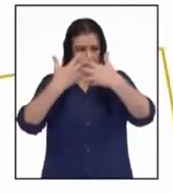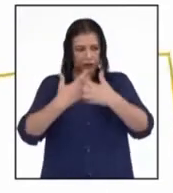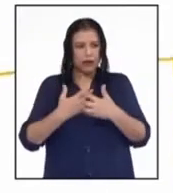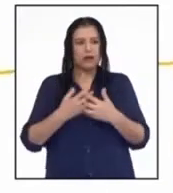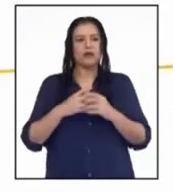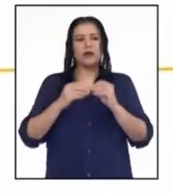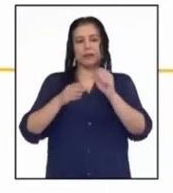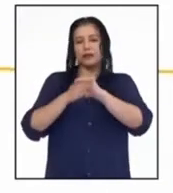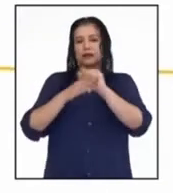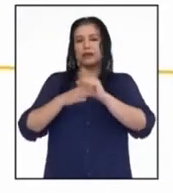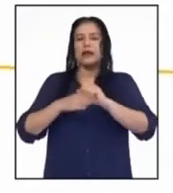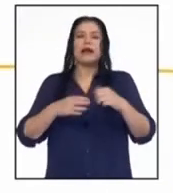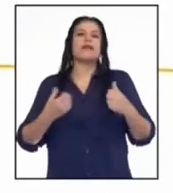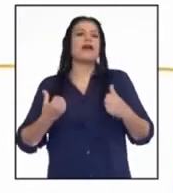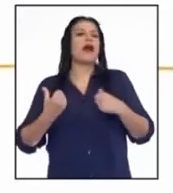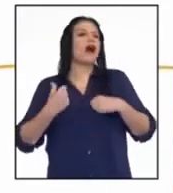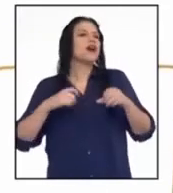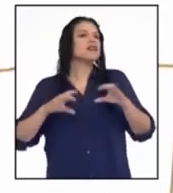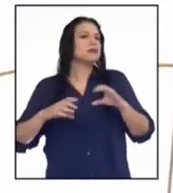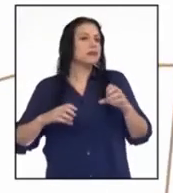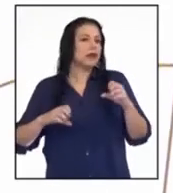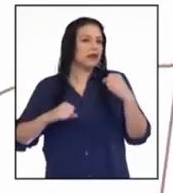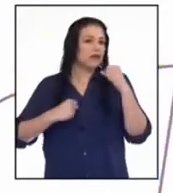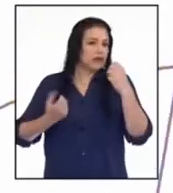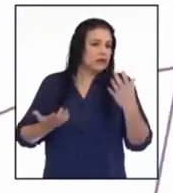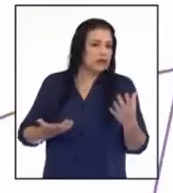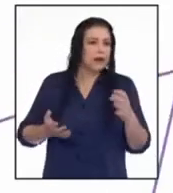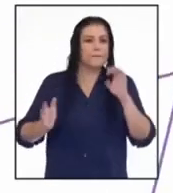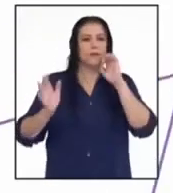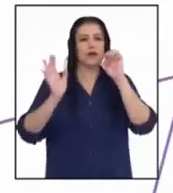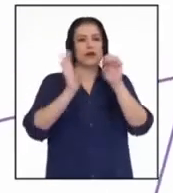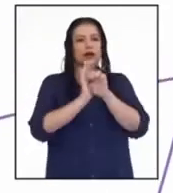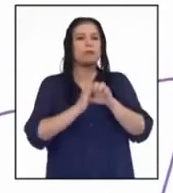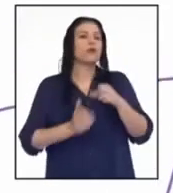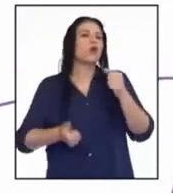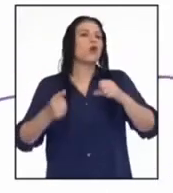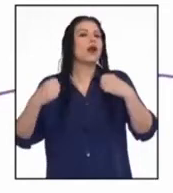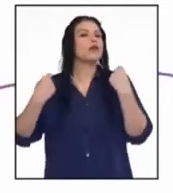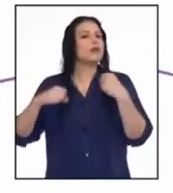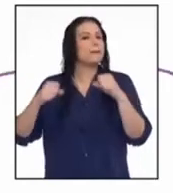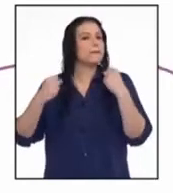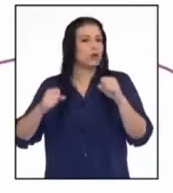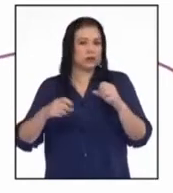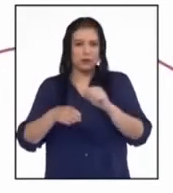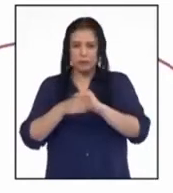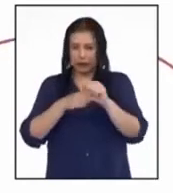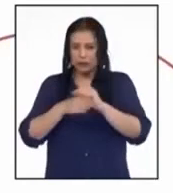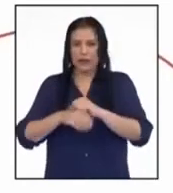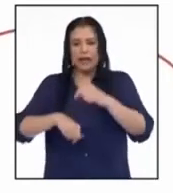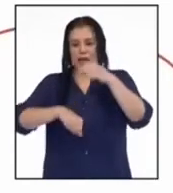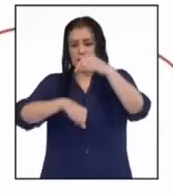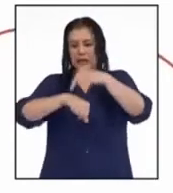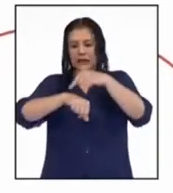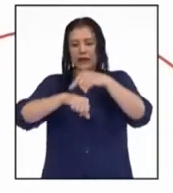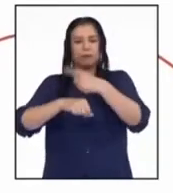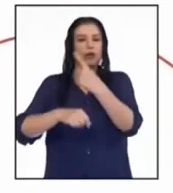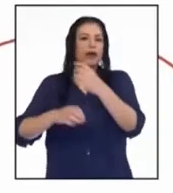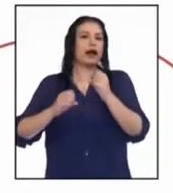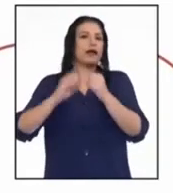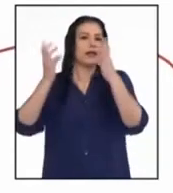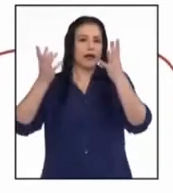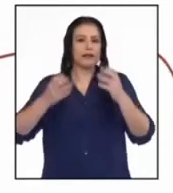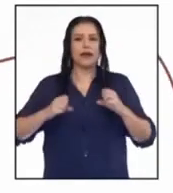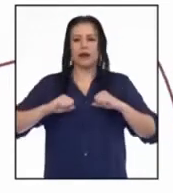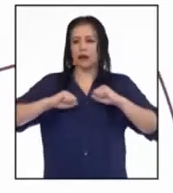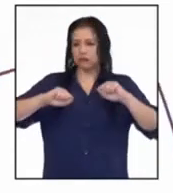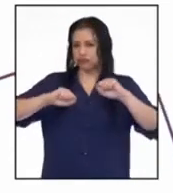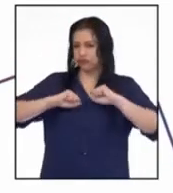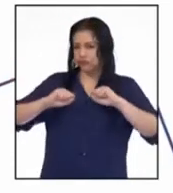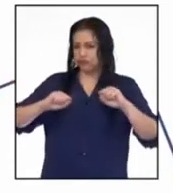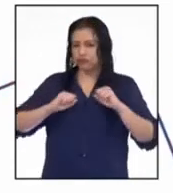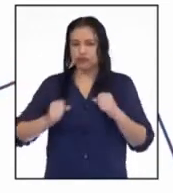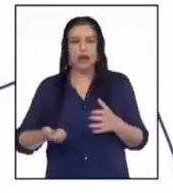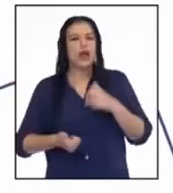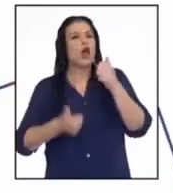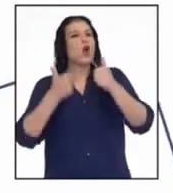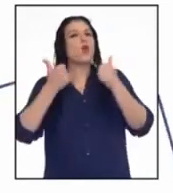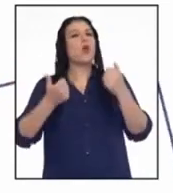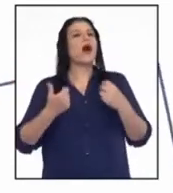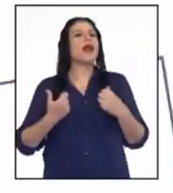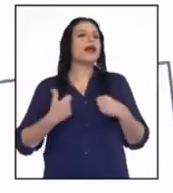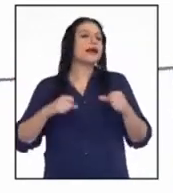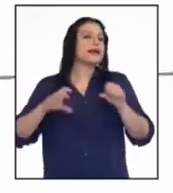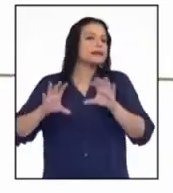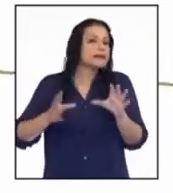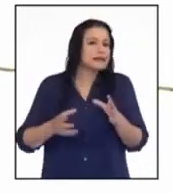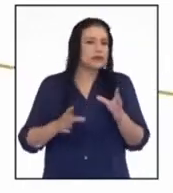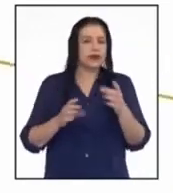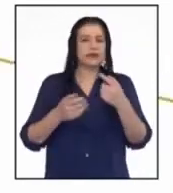la práctica de actividades físicas. Por ejemplo, el tipo de deporte que practican, el tiempo diario que destinan a hacer ejercicios, el tipo de